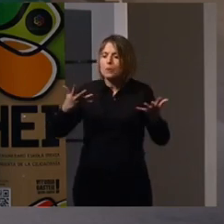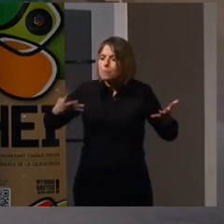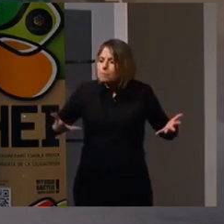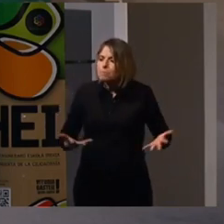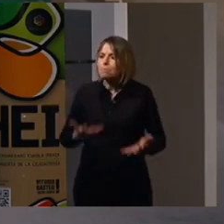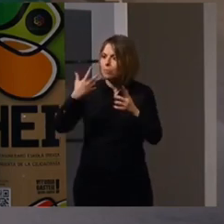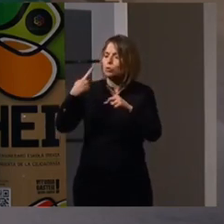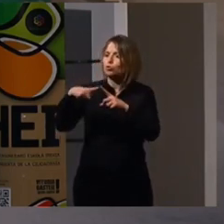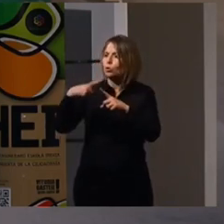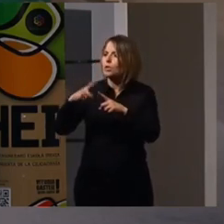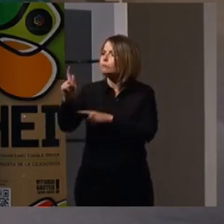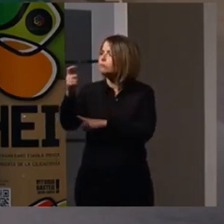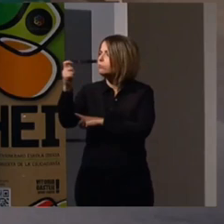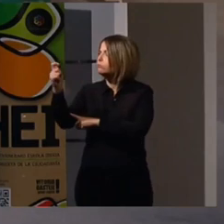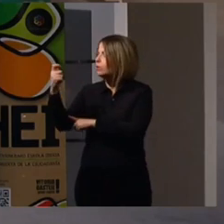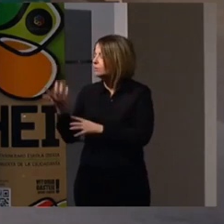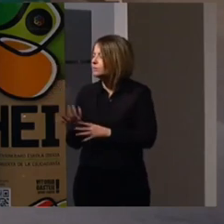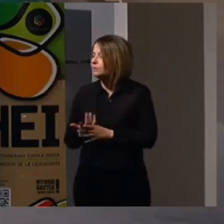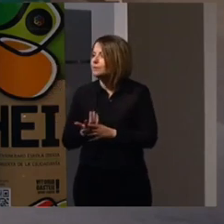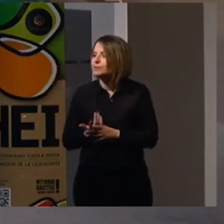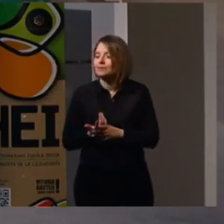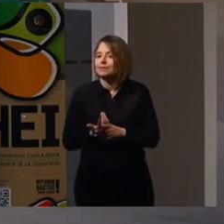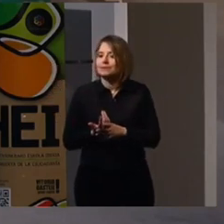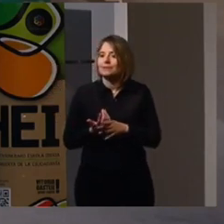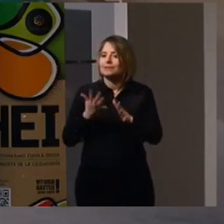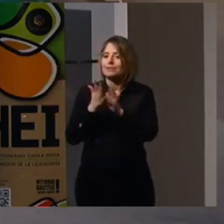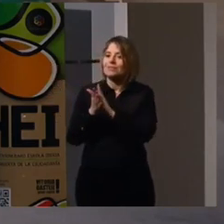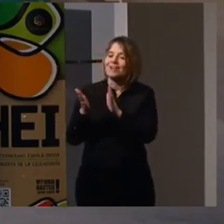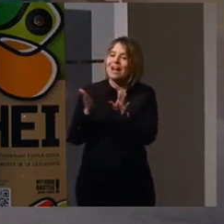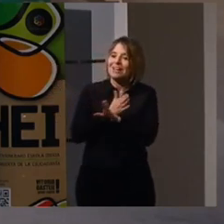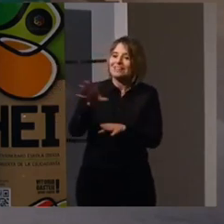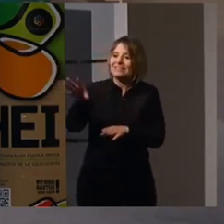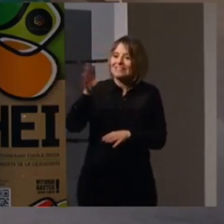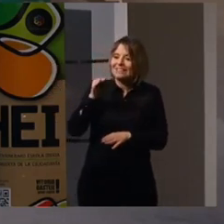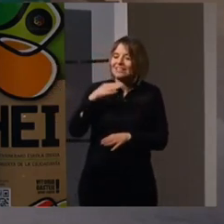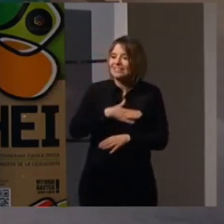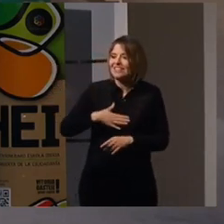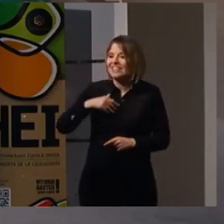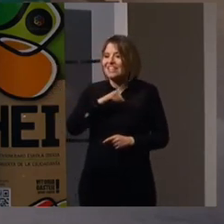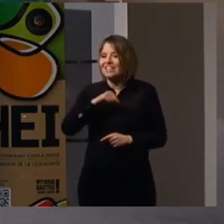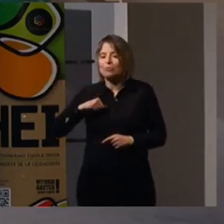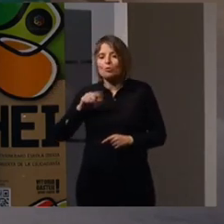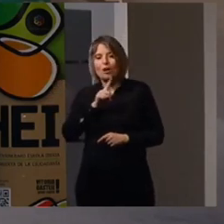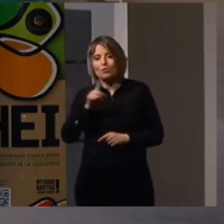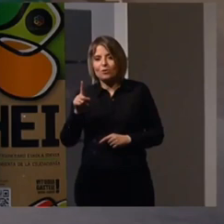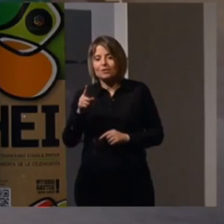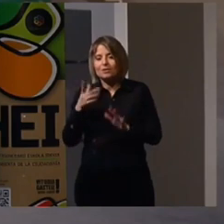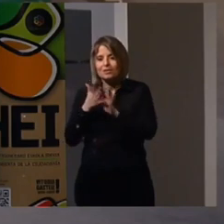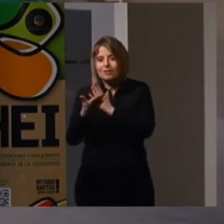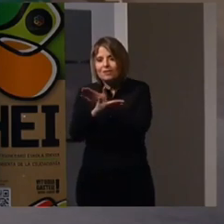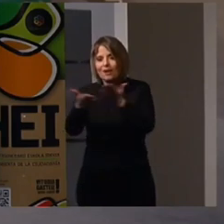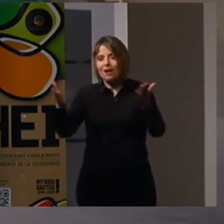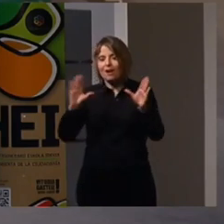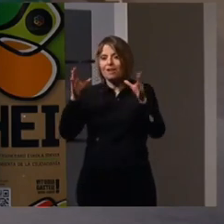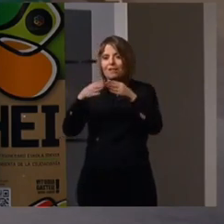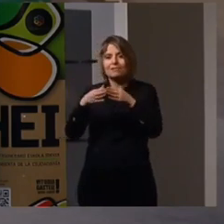vamos a conseguir otras cosas, pasa por entender que no es una insatisfacción individual, no es un capricho individual, tiene que ver con que es una